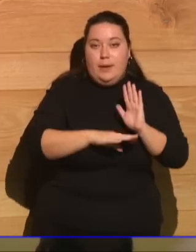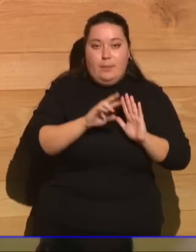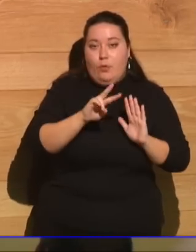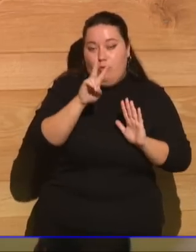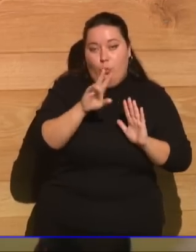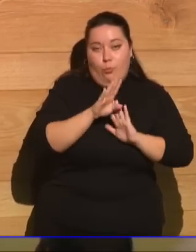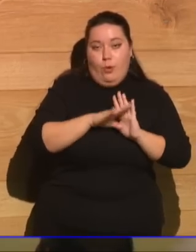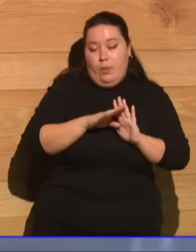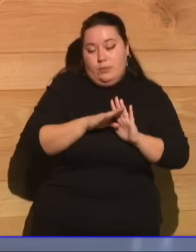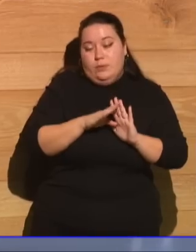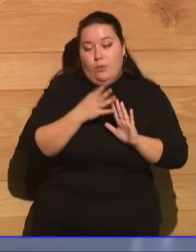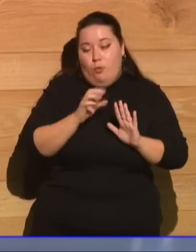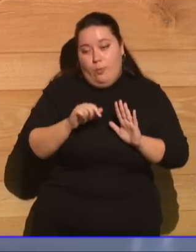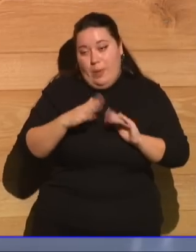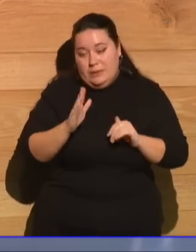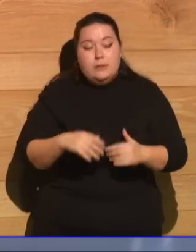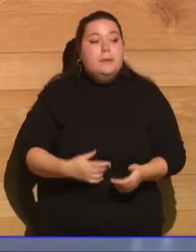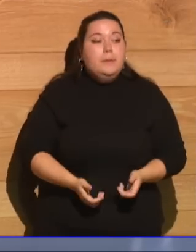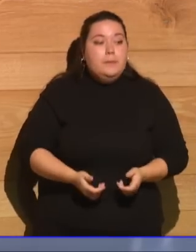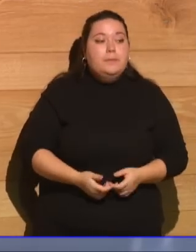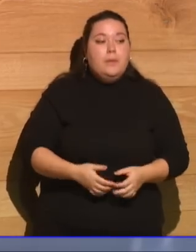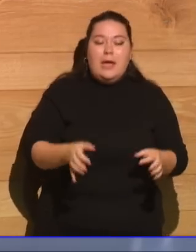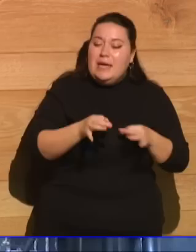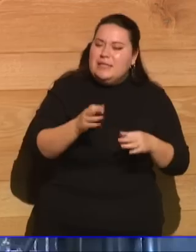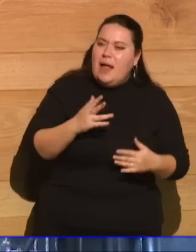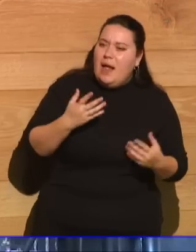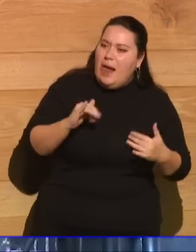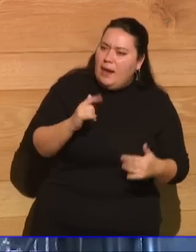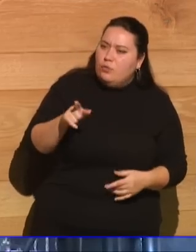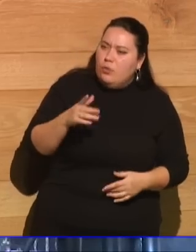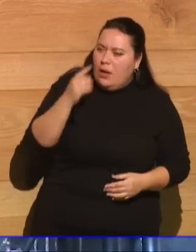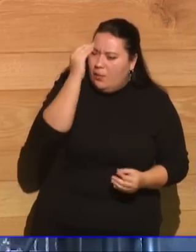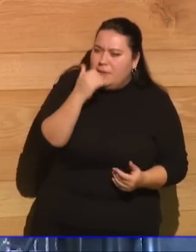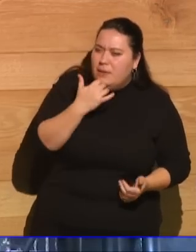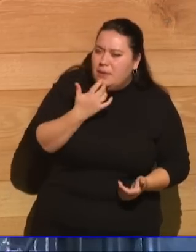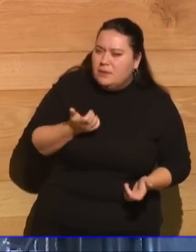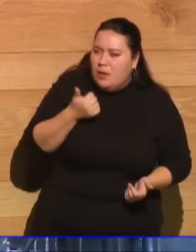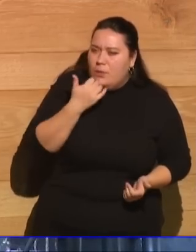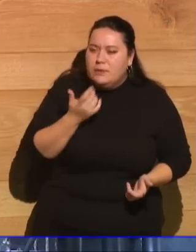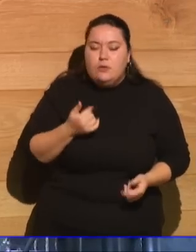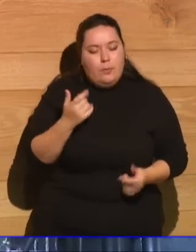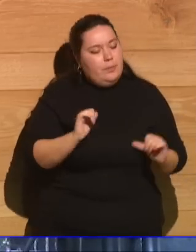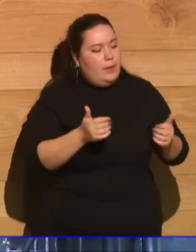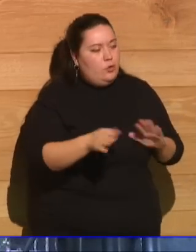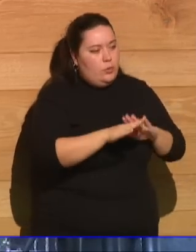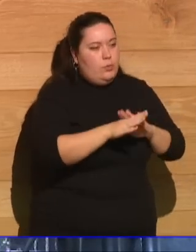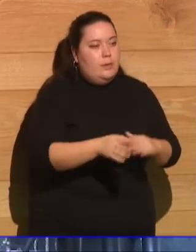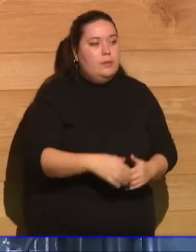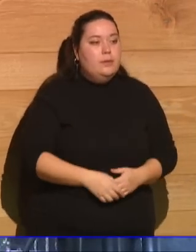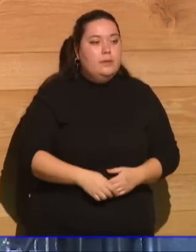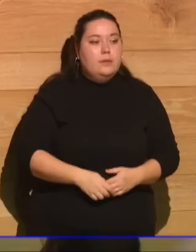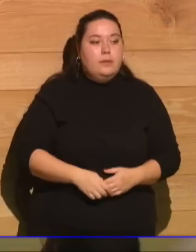los programas que hagan falta. ¿Tienes una isla, Javi? Lo digo por empezar a... No, por empieza, continuar hablando. empieza, Ya. Juan. No le